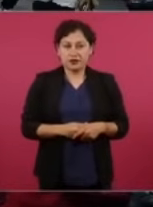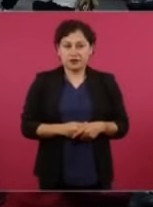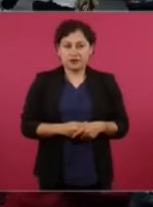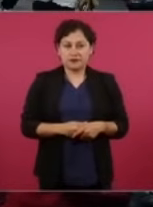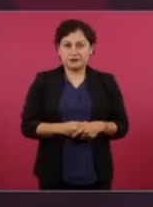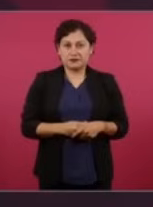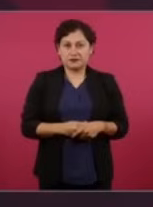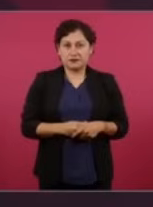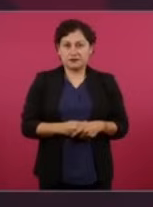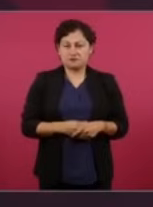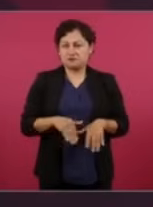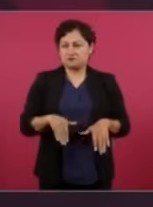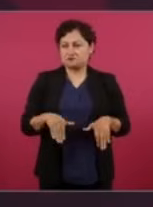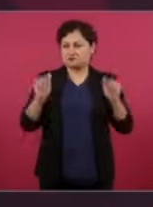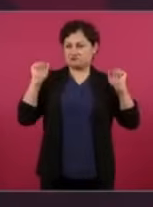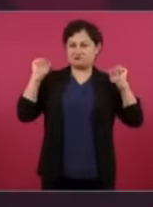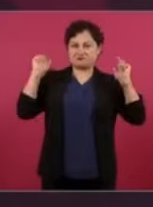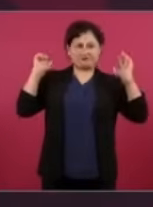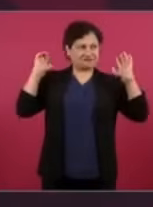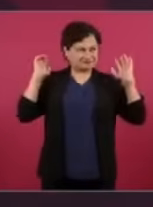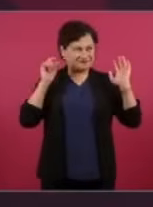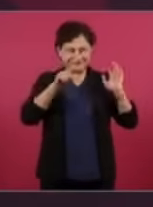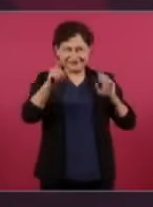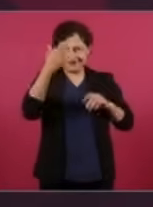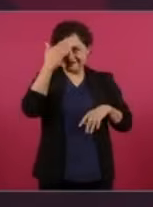zafo, dirían, zafo,